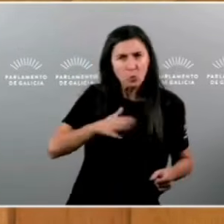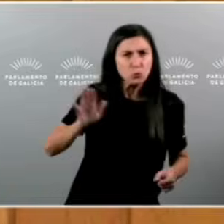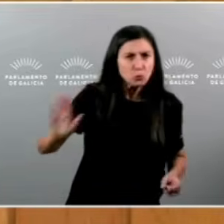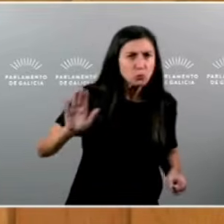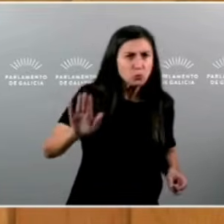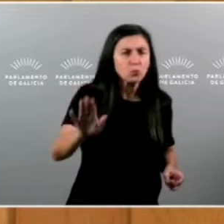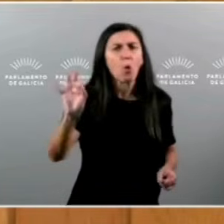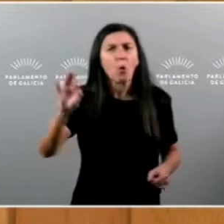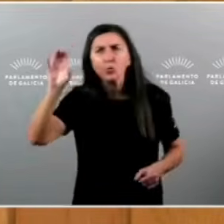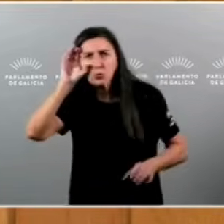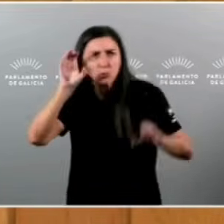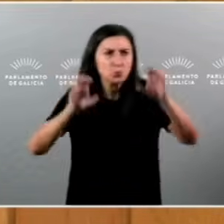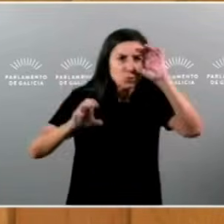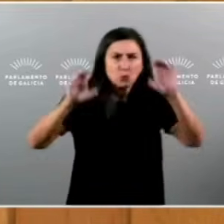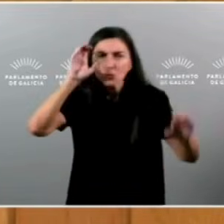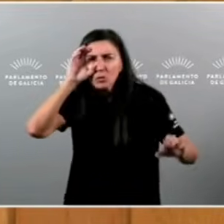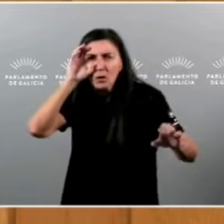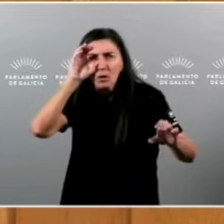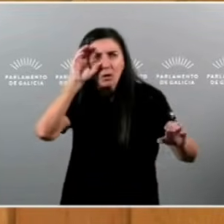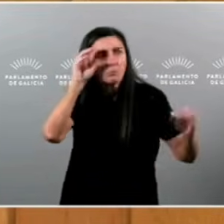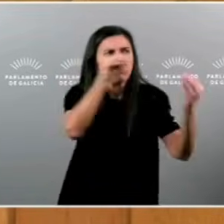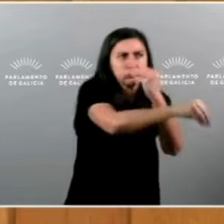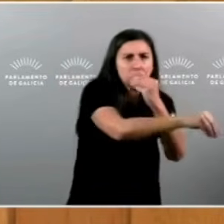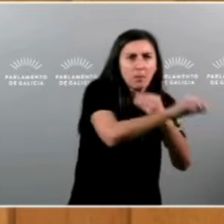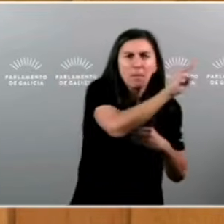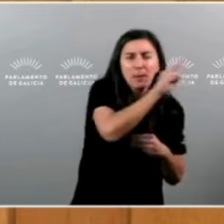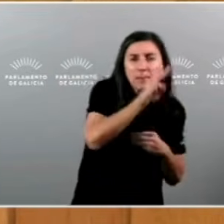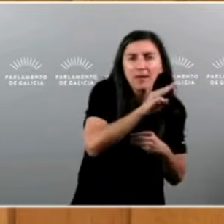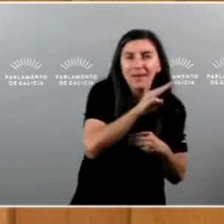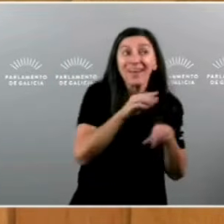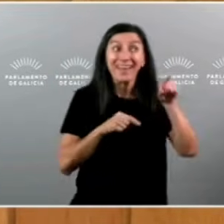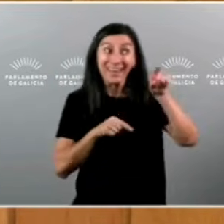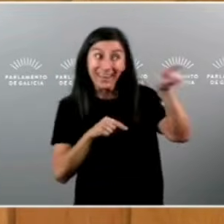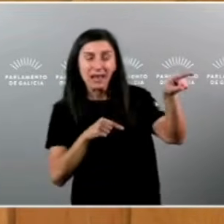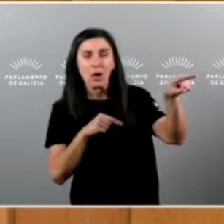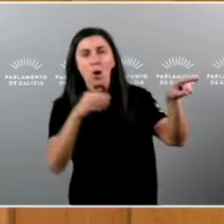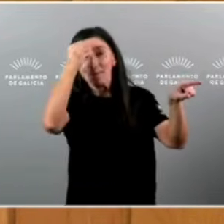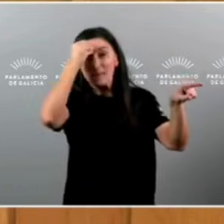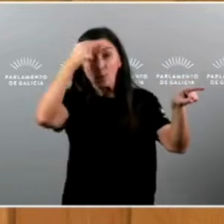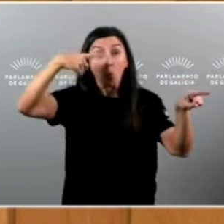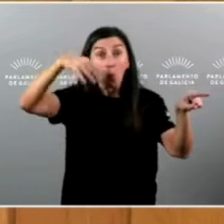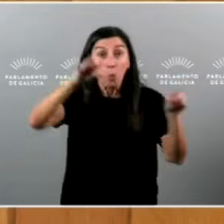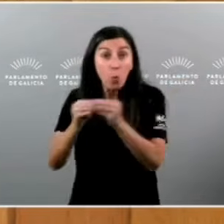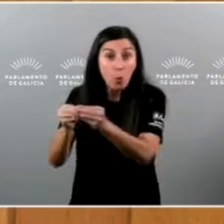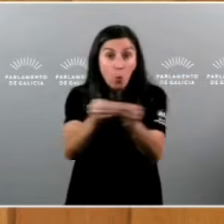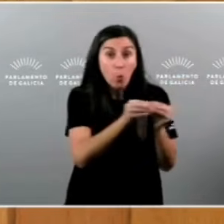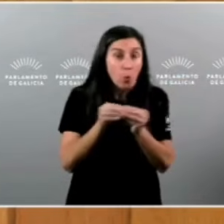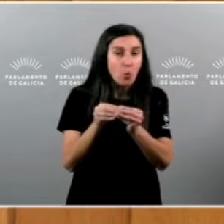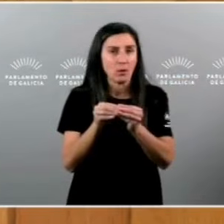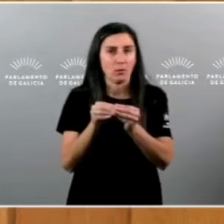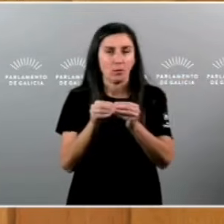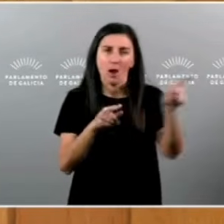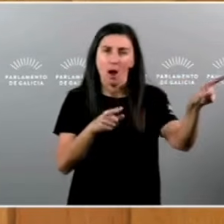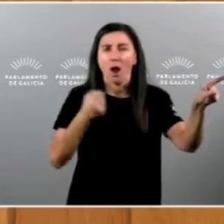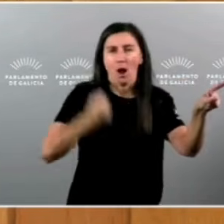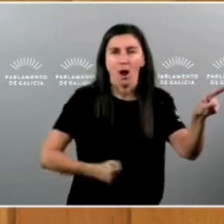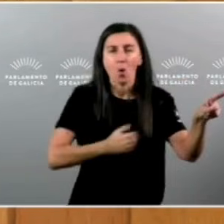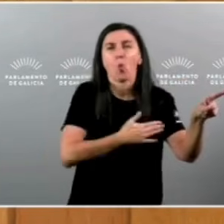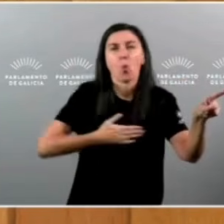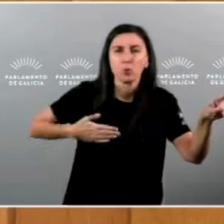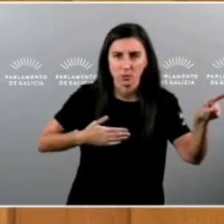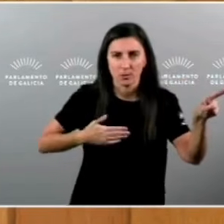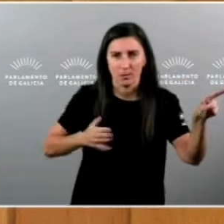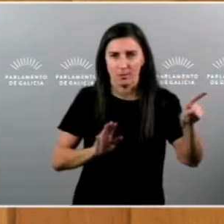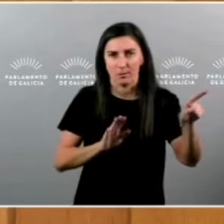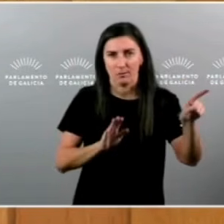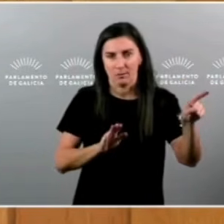vista diferentes e non acepte o pensamento único que quere impoñer o Partido Popular, Dalles tanto pavor que non hai máis que ler a